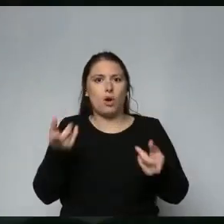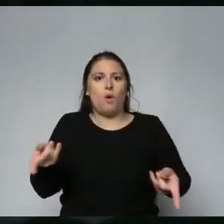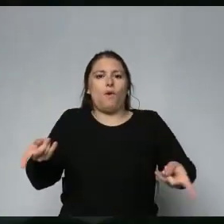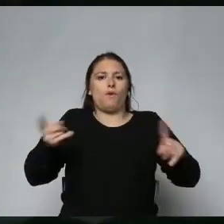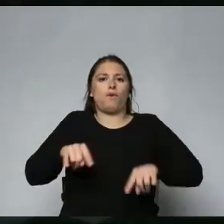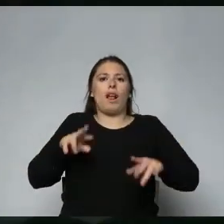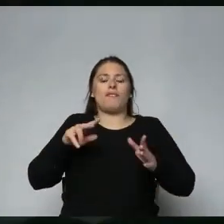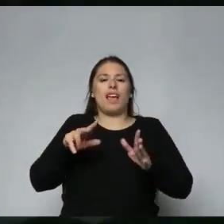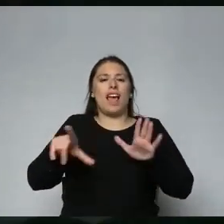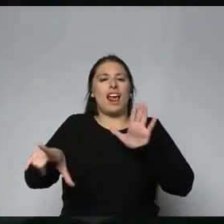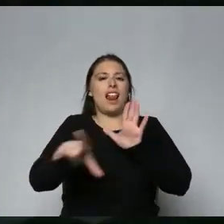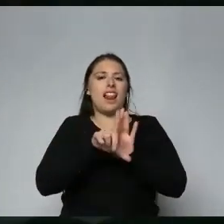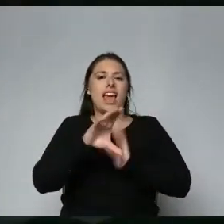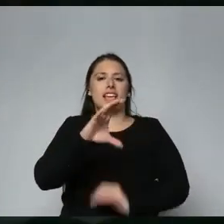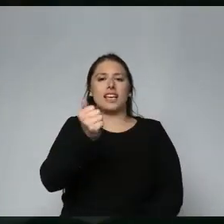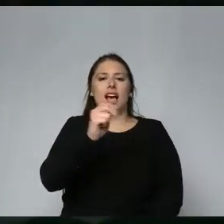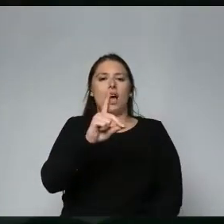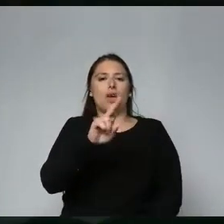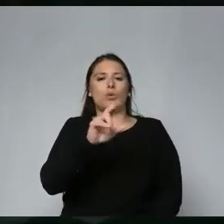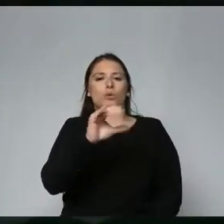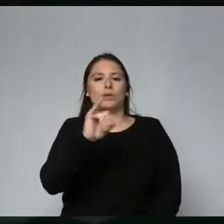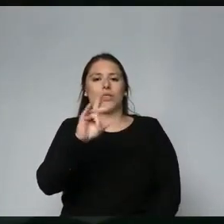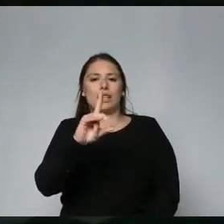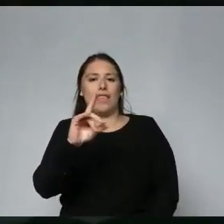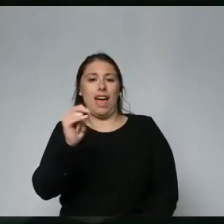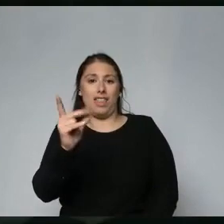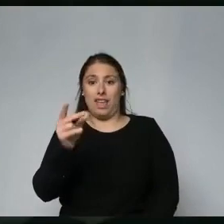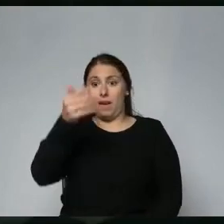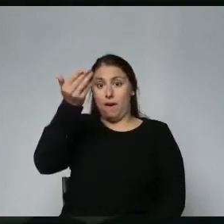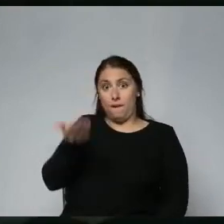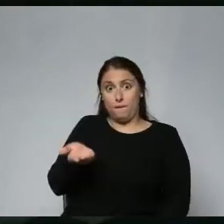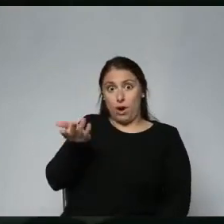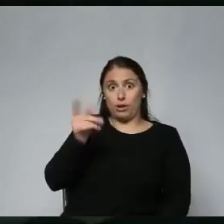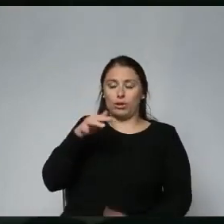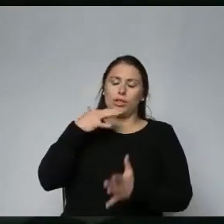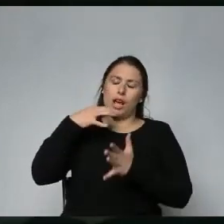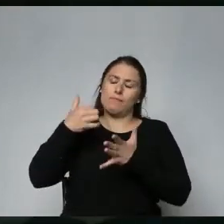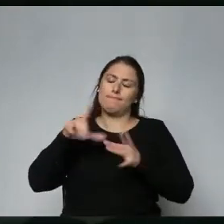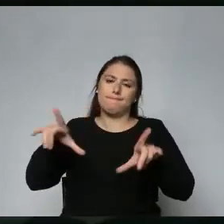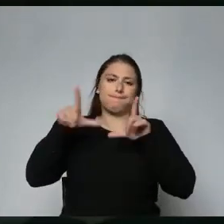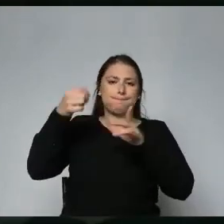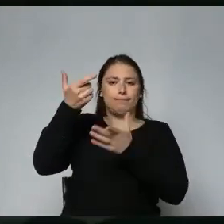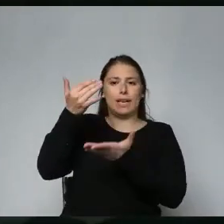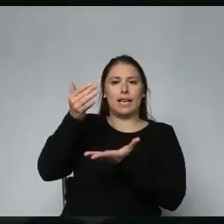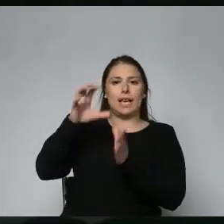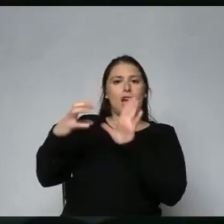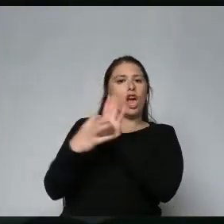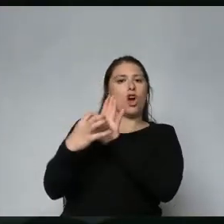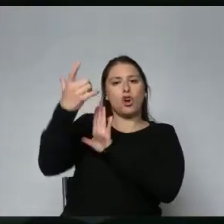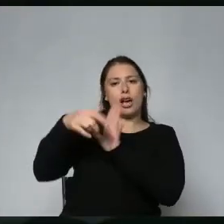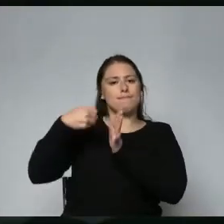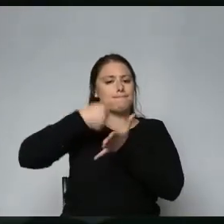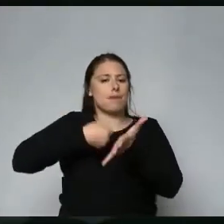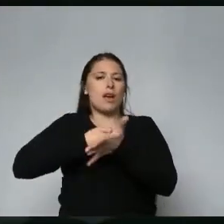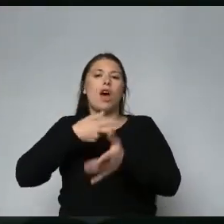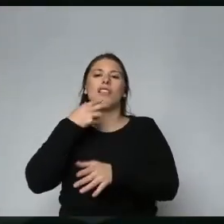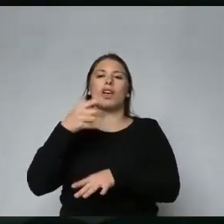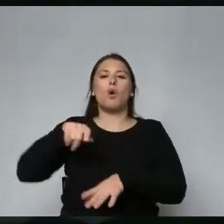reinstalar la ley de caducidad. Y vos, Mirta, que has sido un emblema en la lucha como jueza